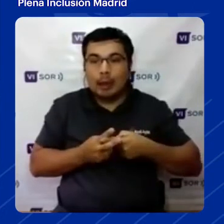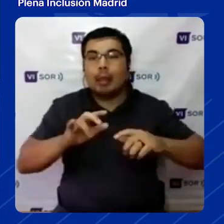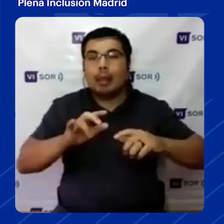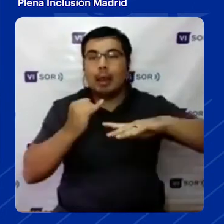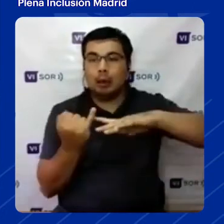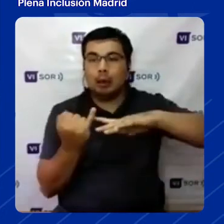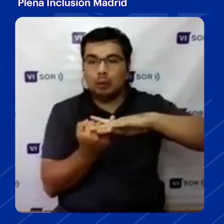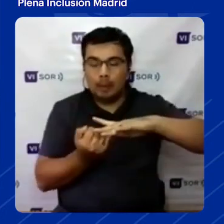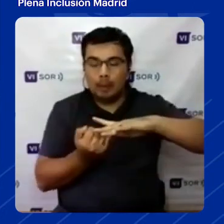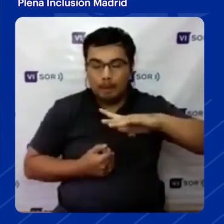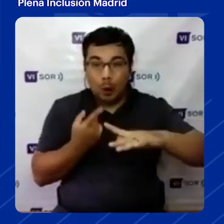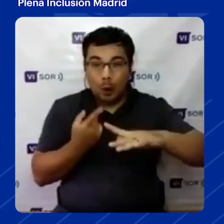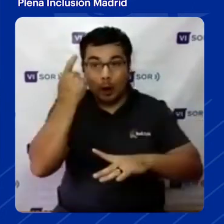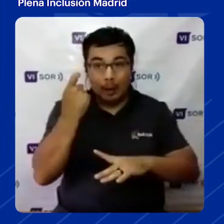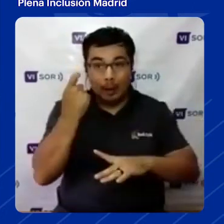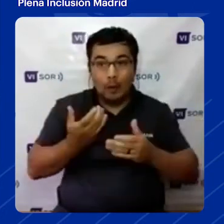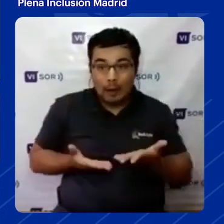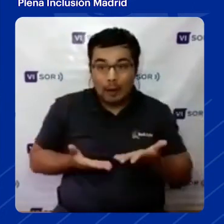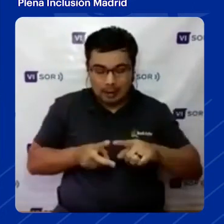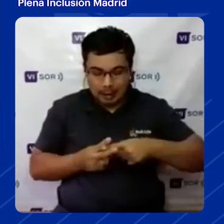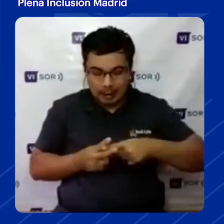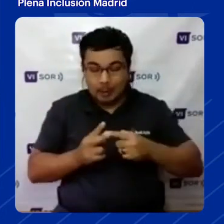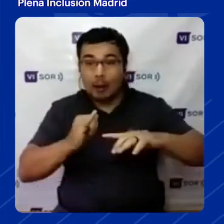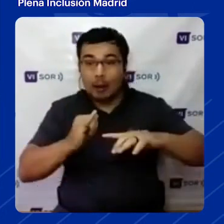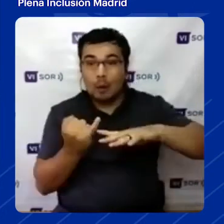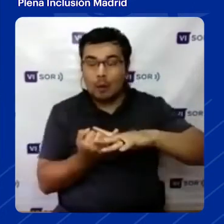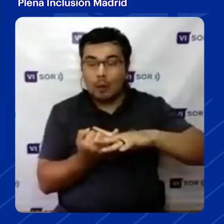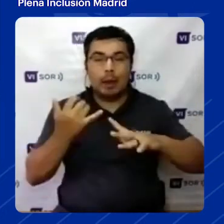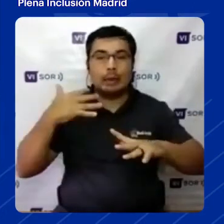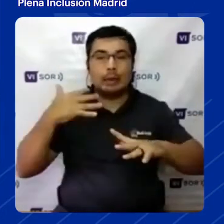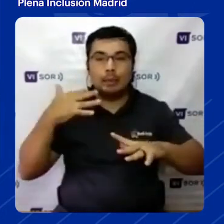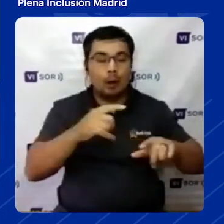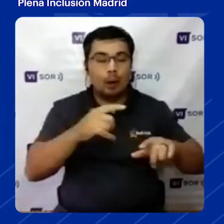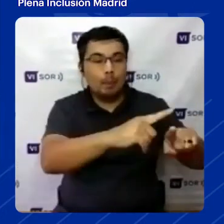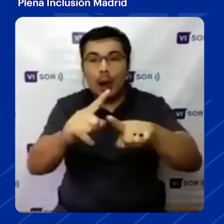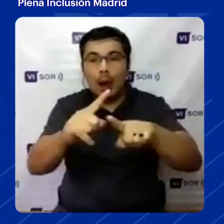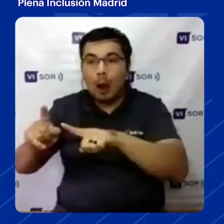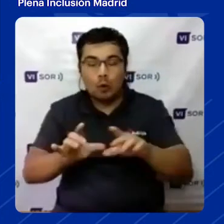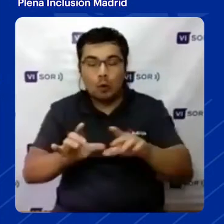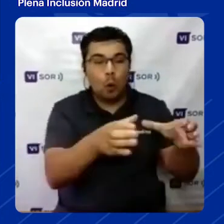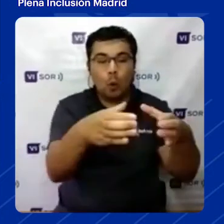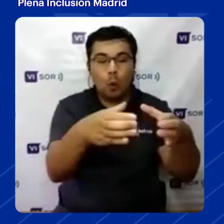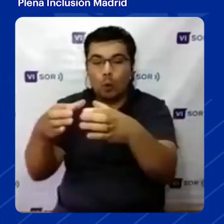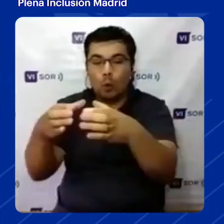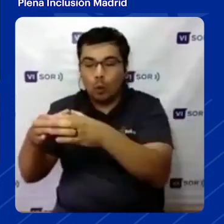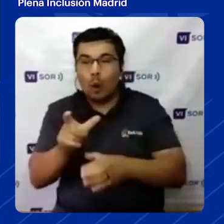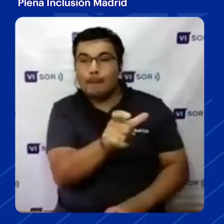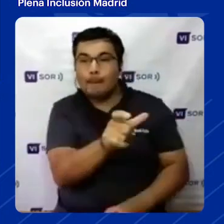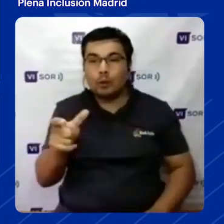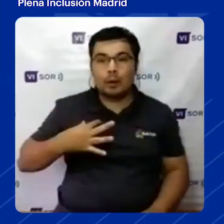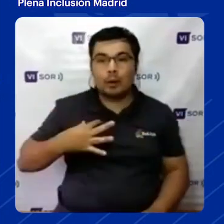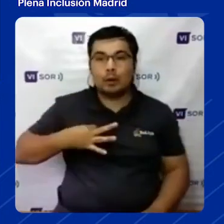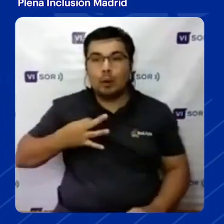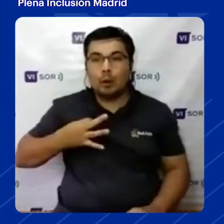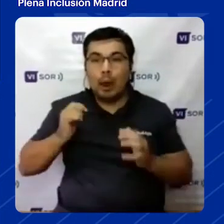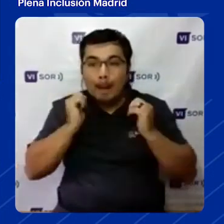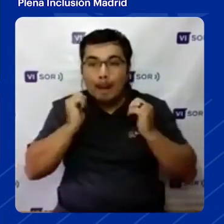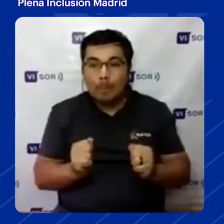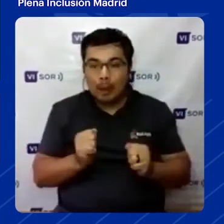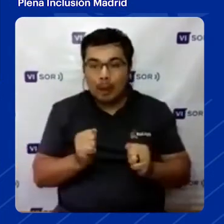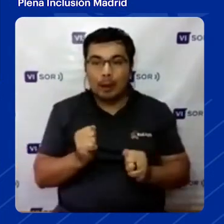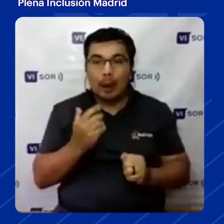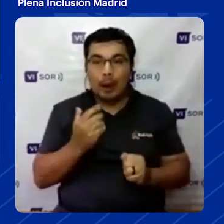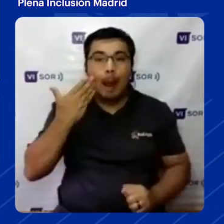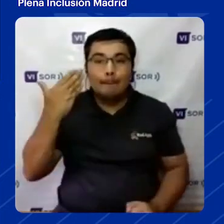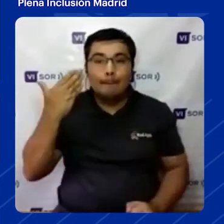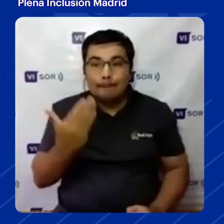que esa herramienta de inclusión es extensiva para muchos otros grupos de ciudadanos y ciudadanas que se pueden beneficiar precisamente de